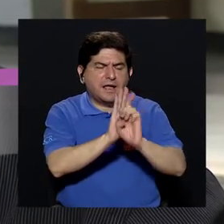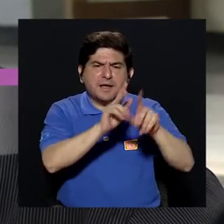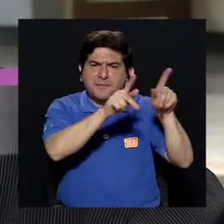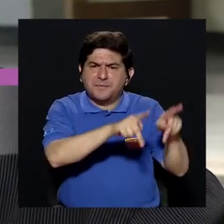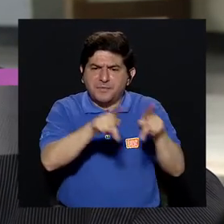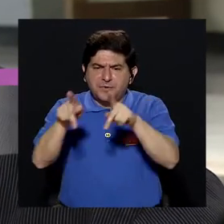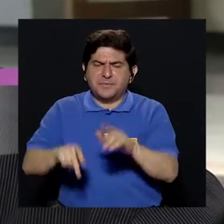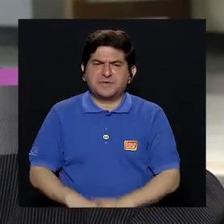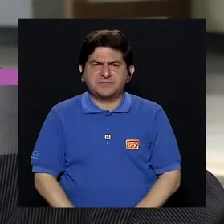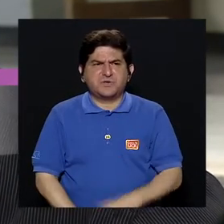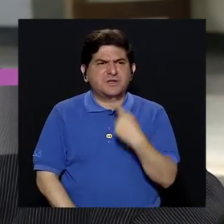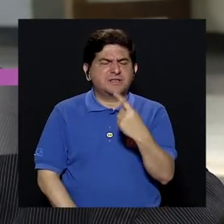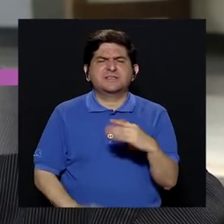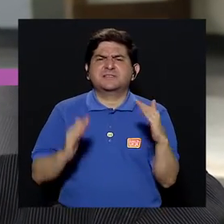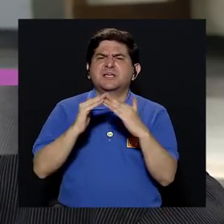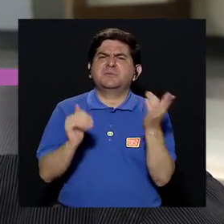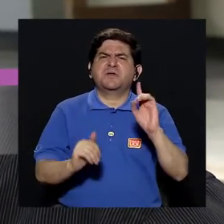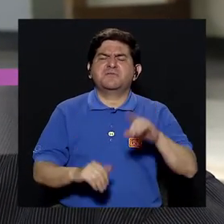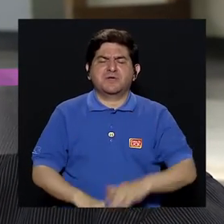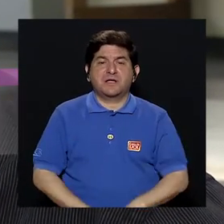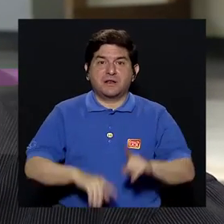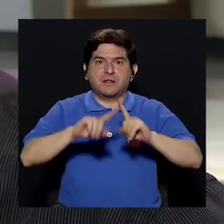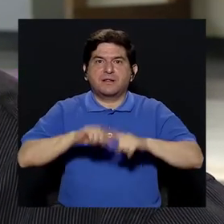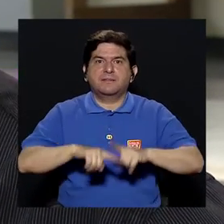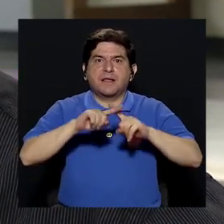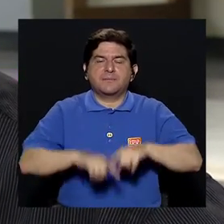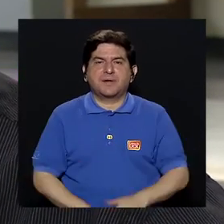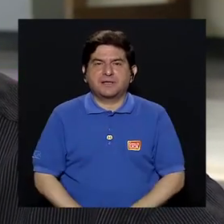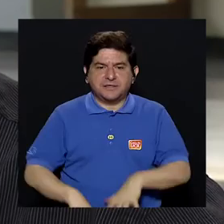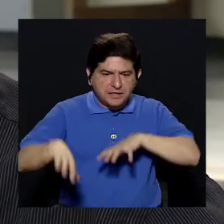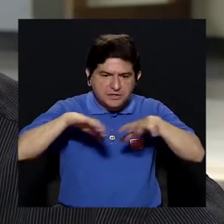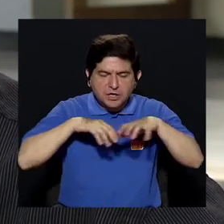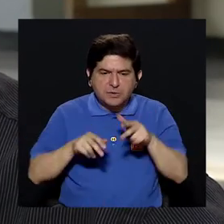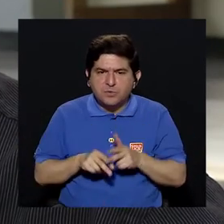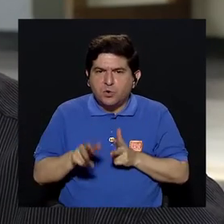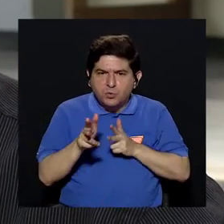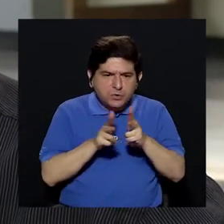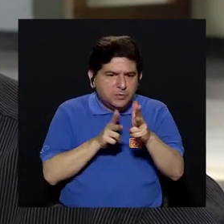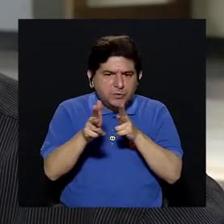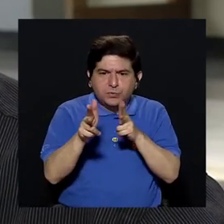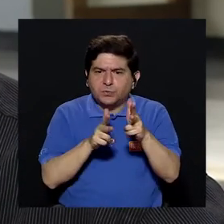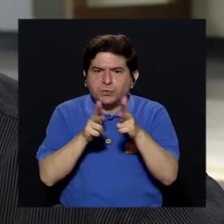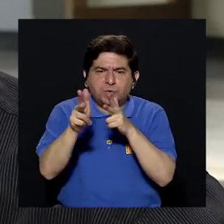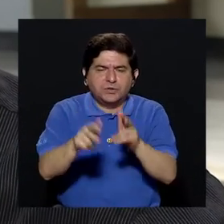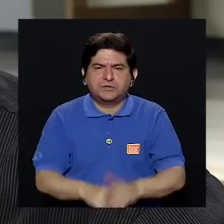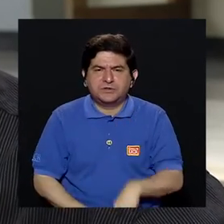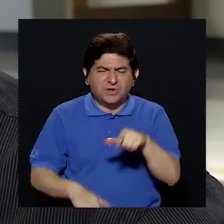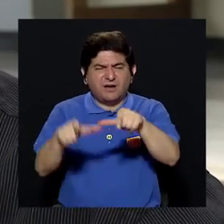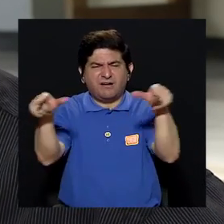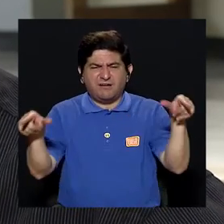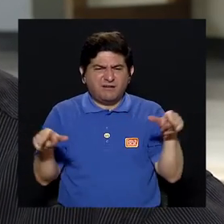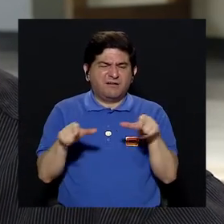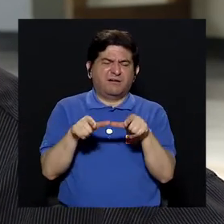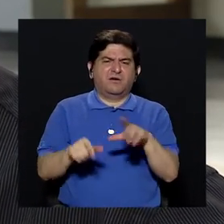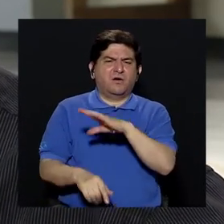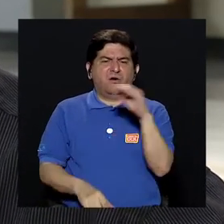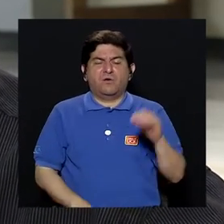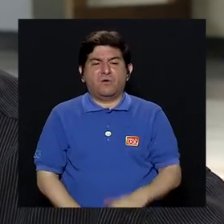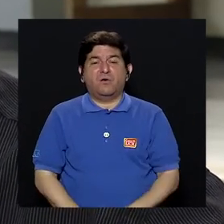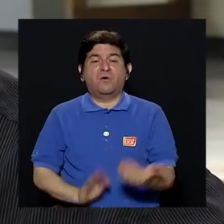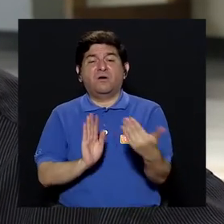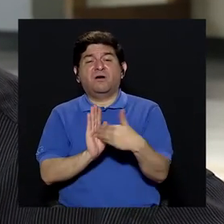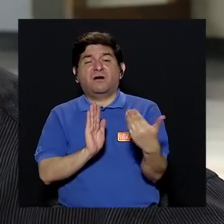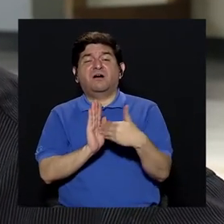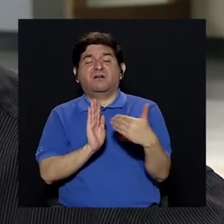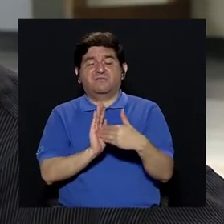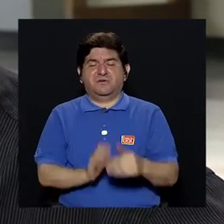ejemplos de personas que deciden dónde van a vivir dependiendo de cuánto tráfico o cuánto tránsito haya en la zona y cuánto